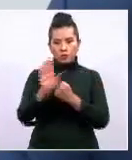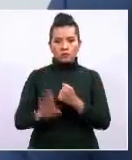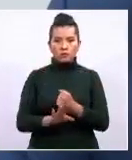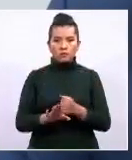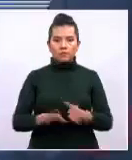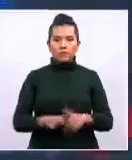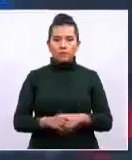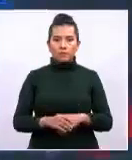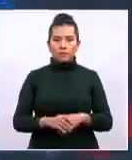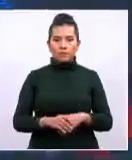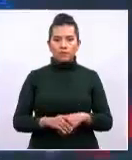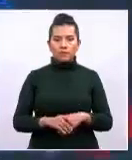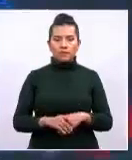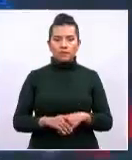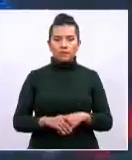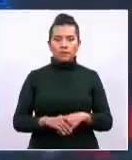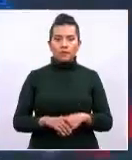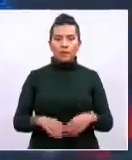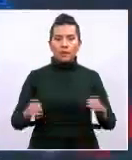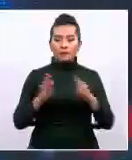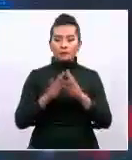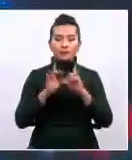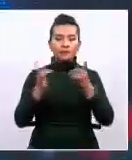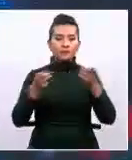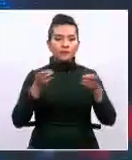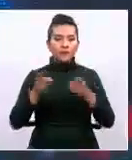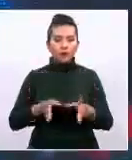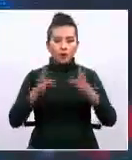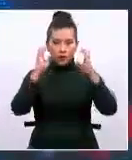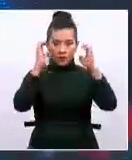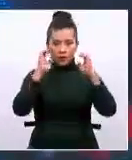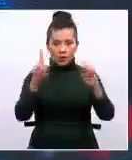Y el director departamental de Educación de Chuquisaca pide...